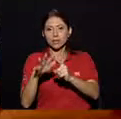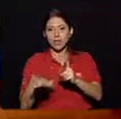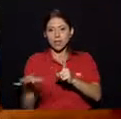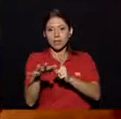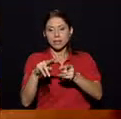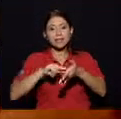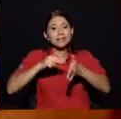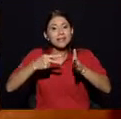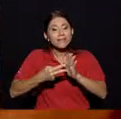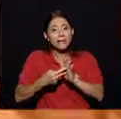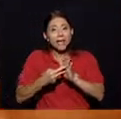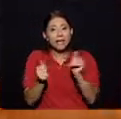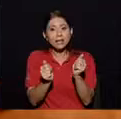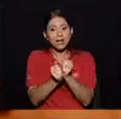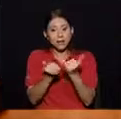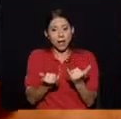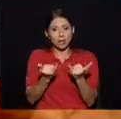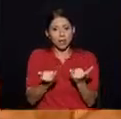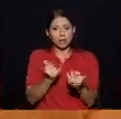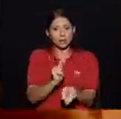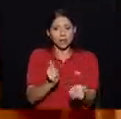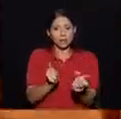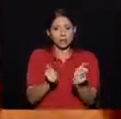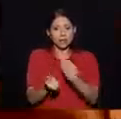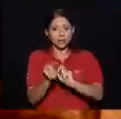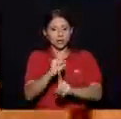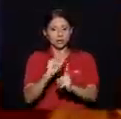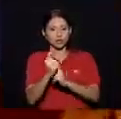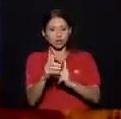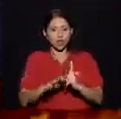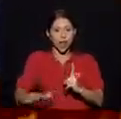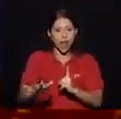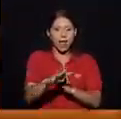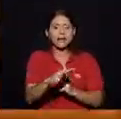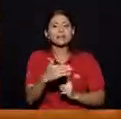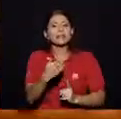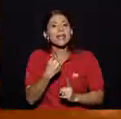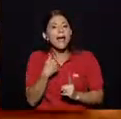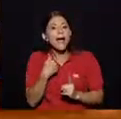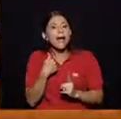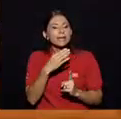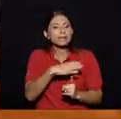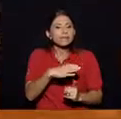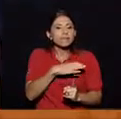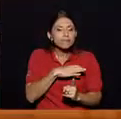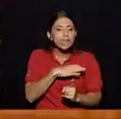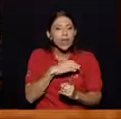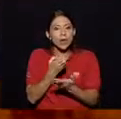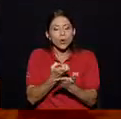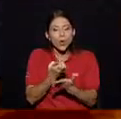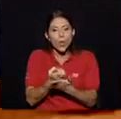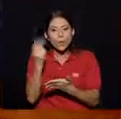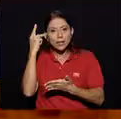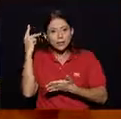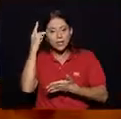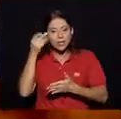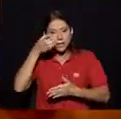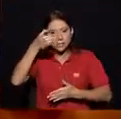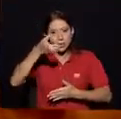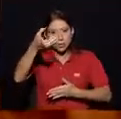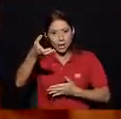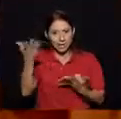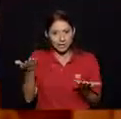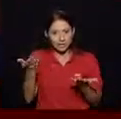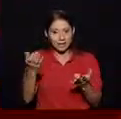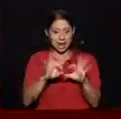ante las actuales transformaciones sociales, en las que hay implicaciones económicas, políticas y culturales, Al